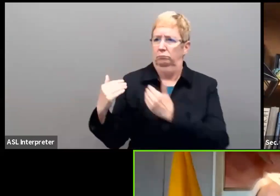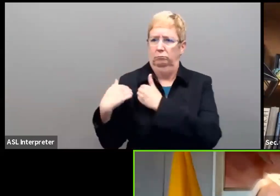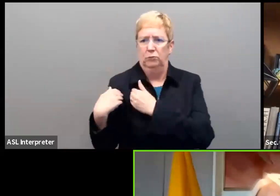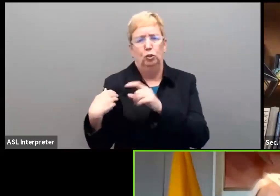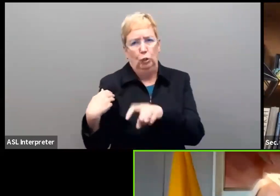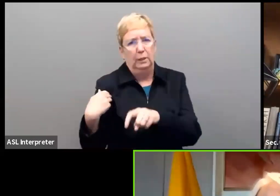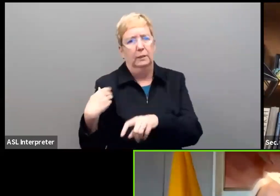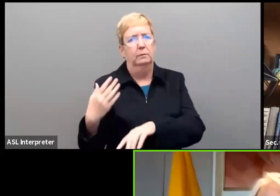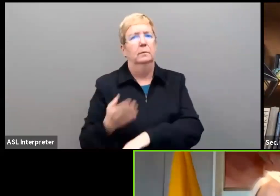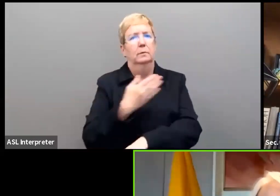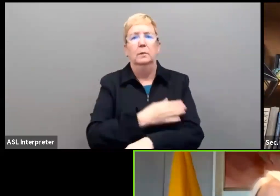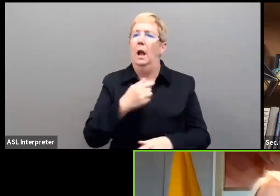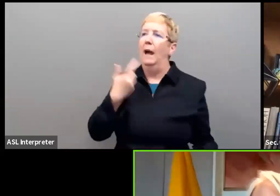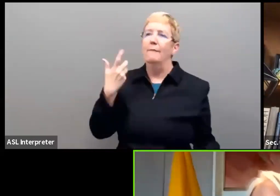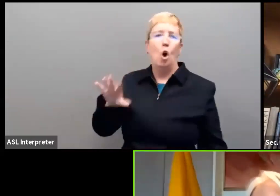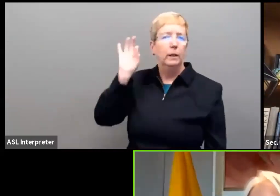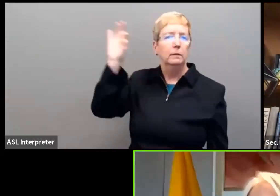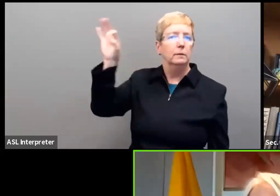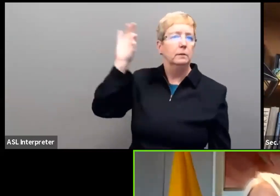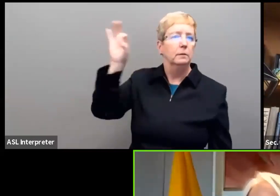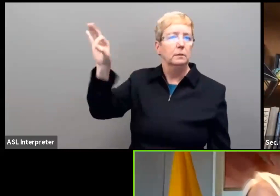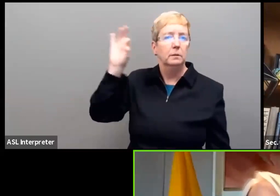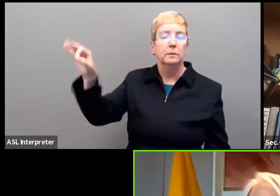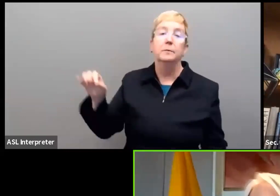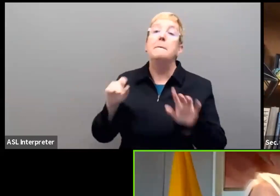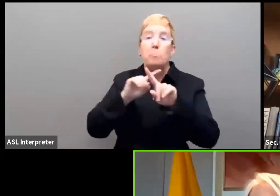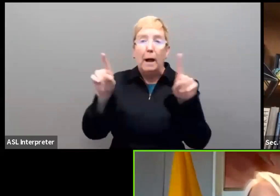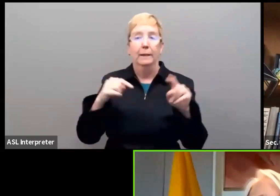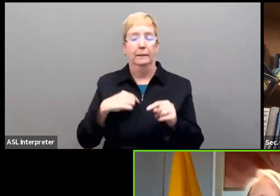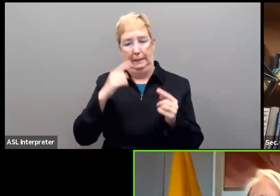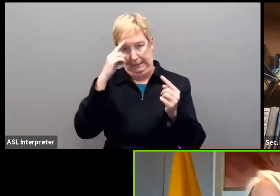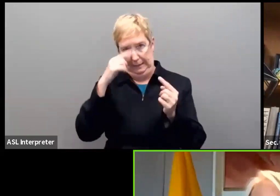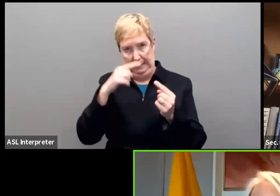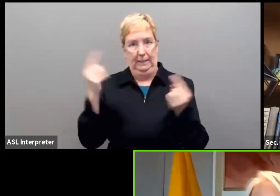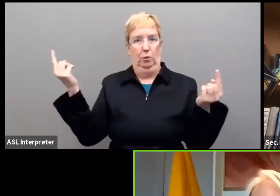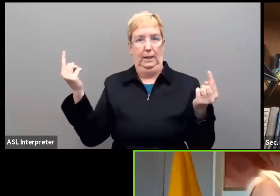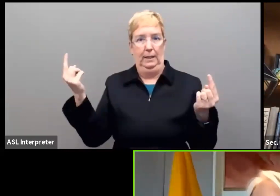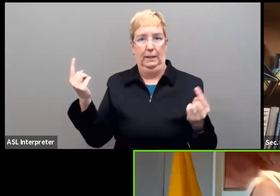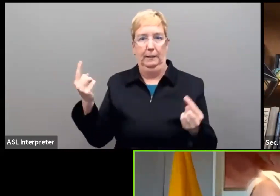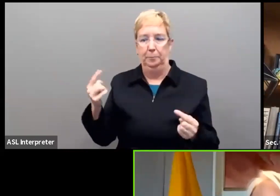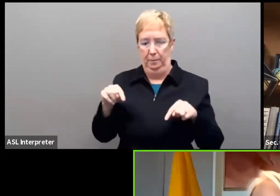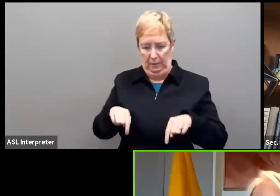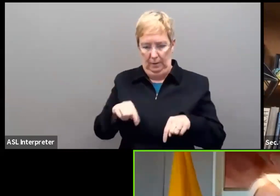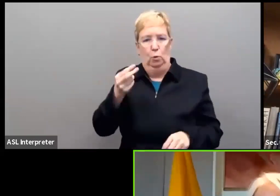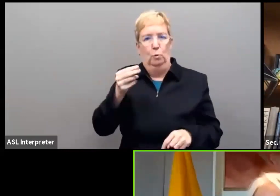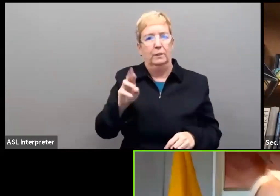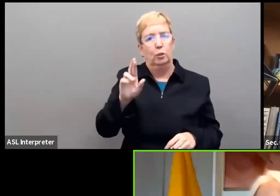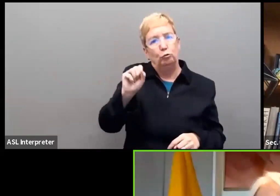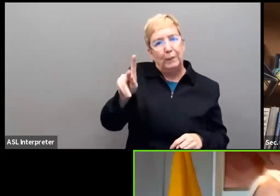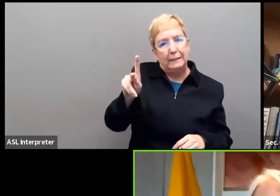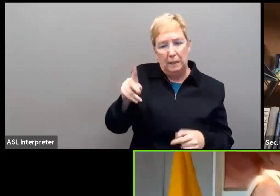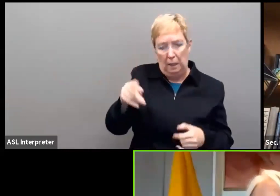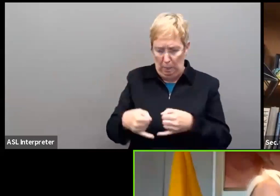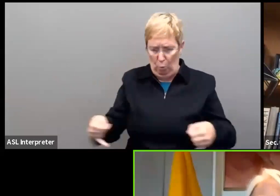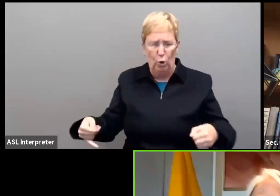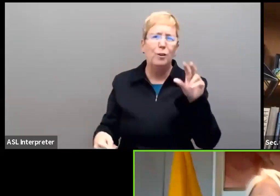en cada contexto en los aeropuertos. Podemos hacer mejor y creo que tienen la obligación de hacer lo mismo y seguramente han escuchado mi opinión